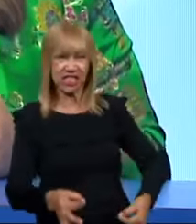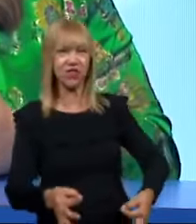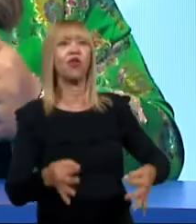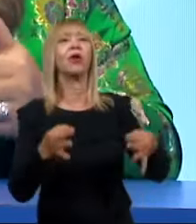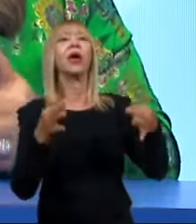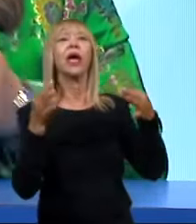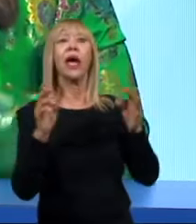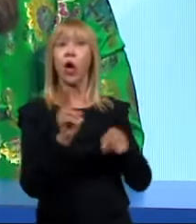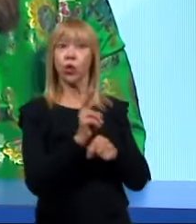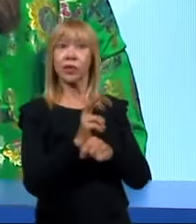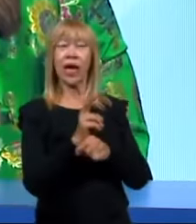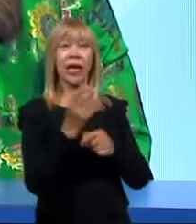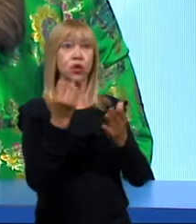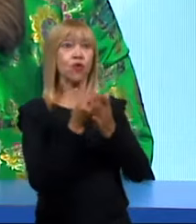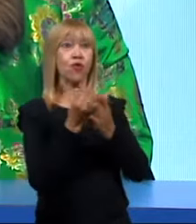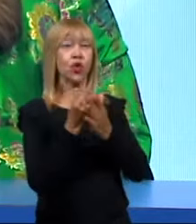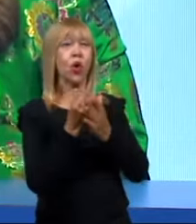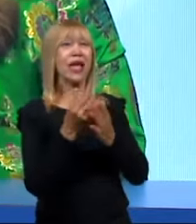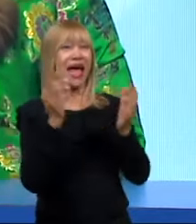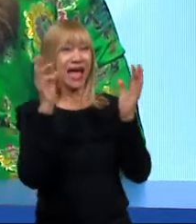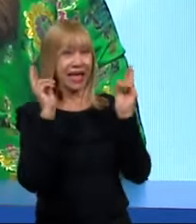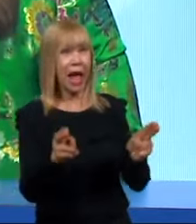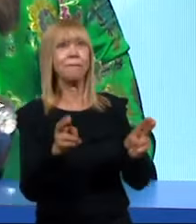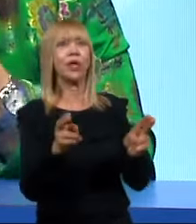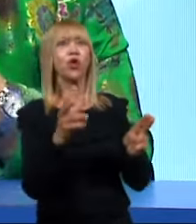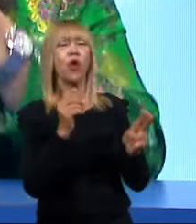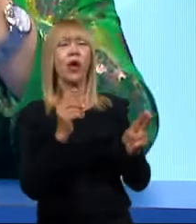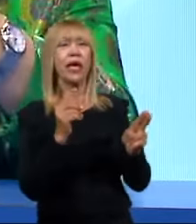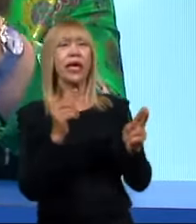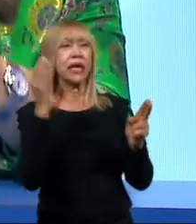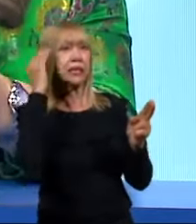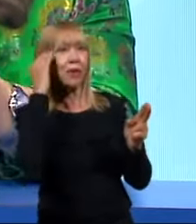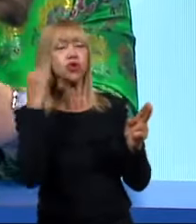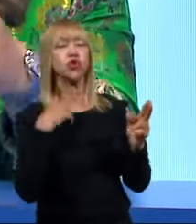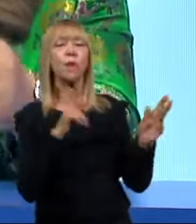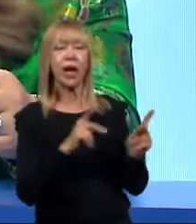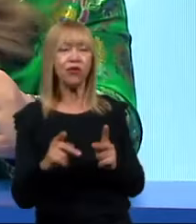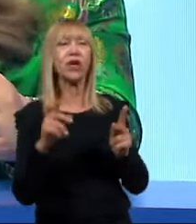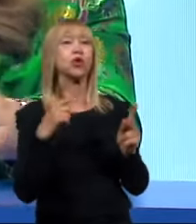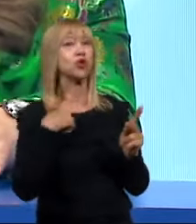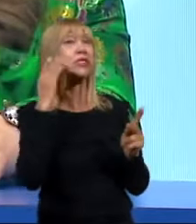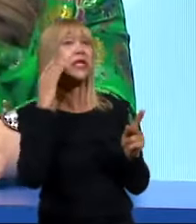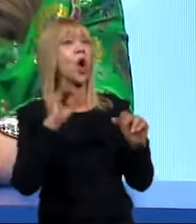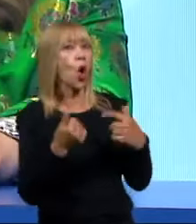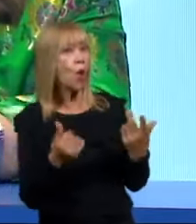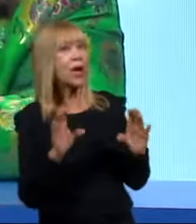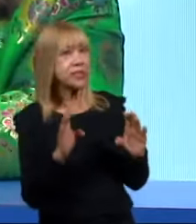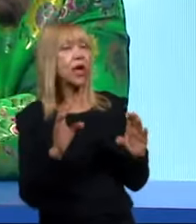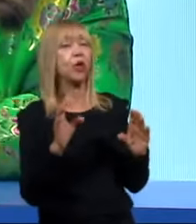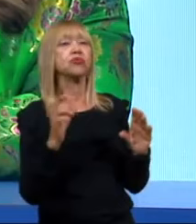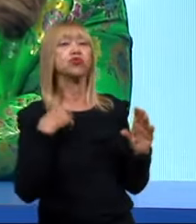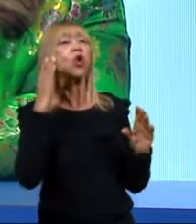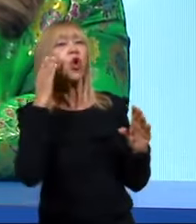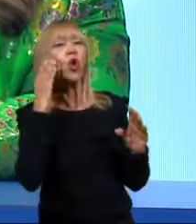decisivo en utilizar esos recursos pronta y sabiamente. Y yo planifico hacerlo, sé cómo hacerlo, obviamente